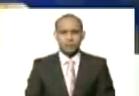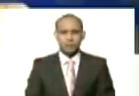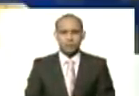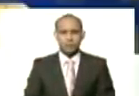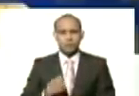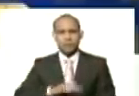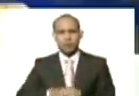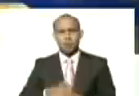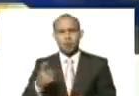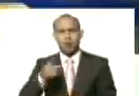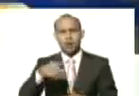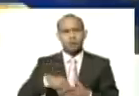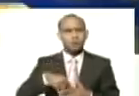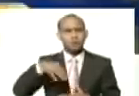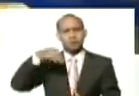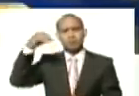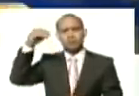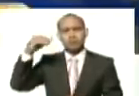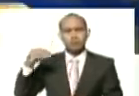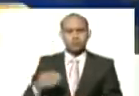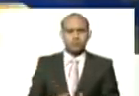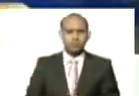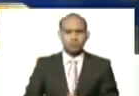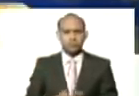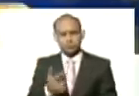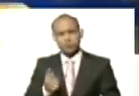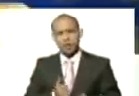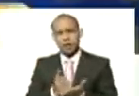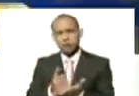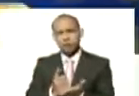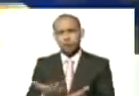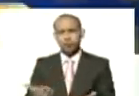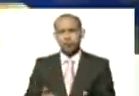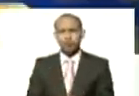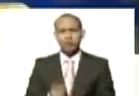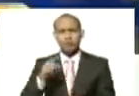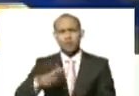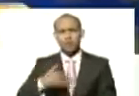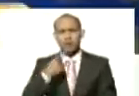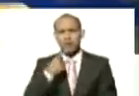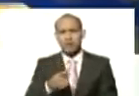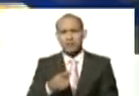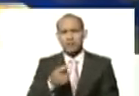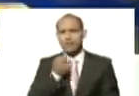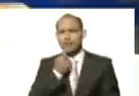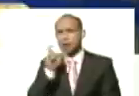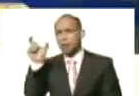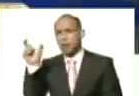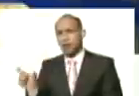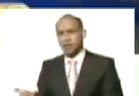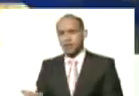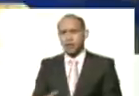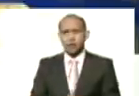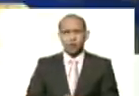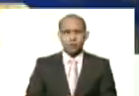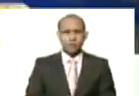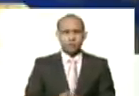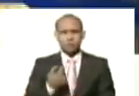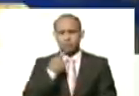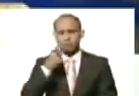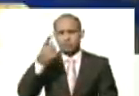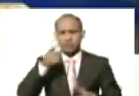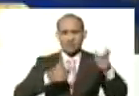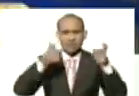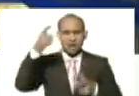Porque es la inspiración y además es decir, como dijeron ustedes, escuché de Padrino y de todos ustedes, es decirle a Chávez, a